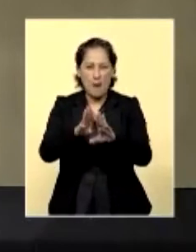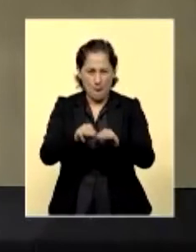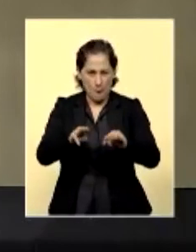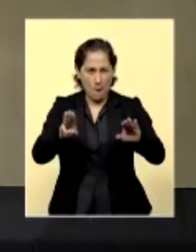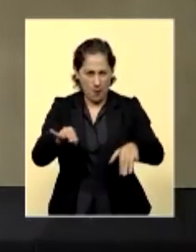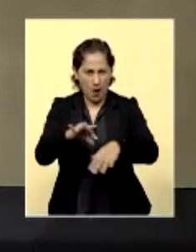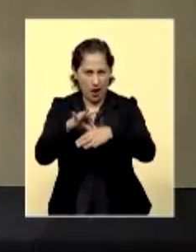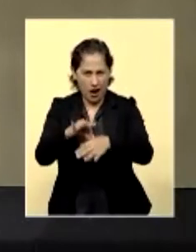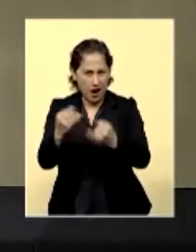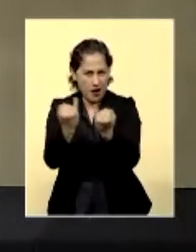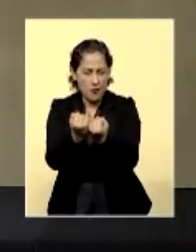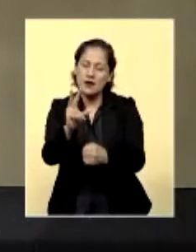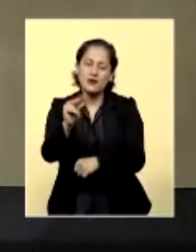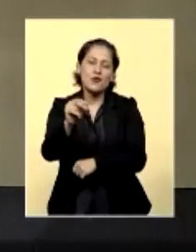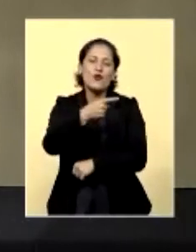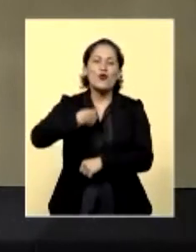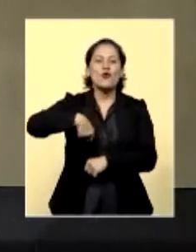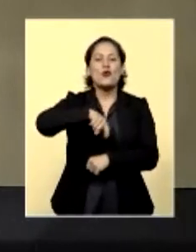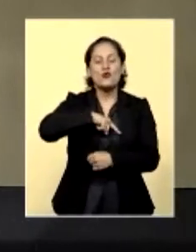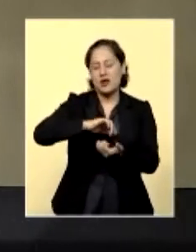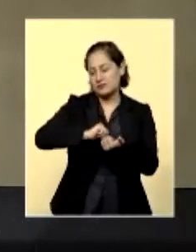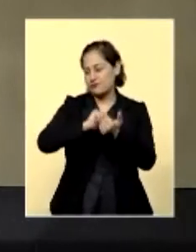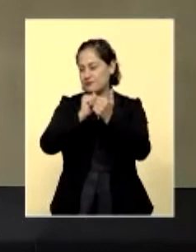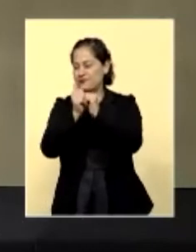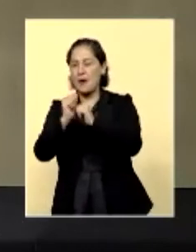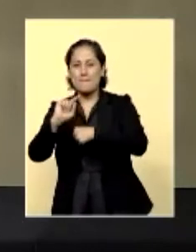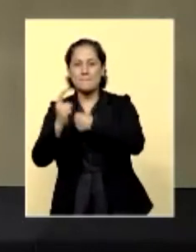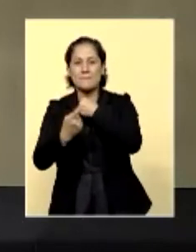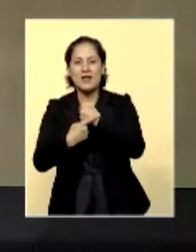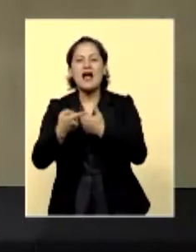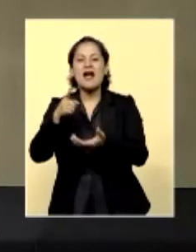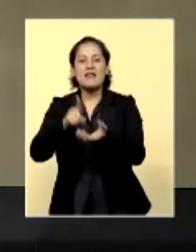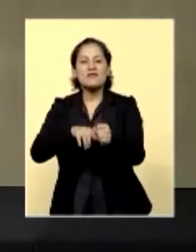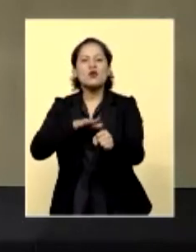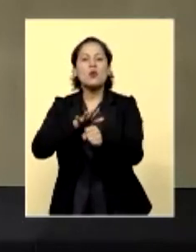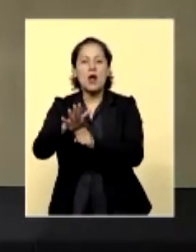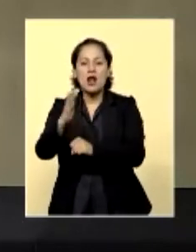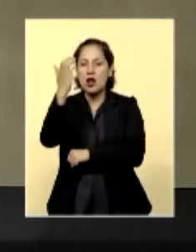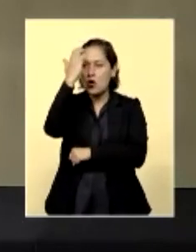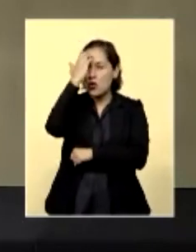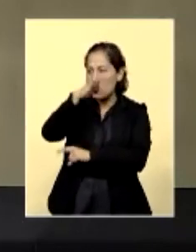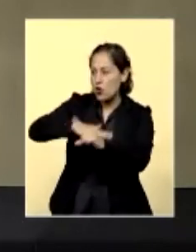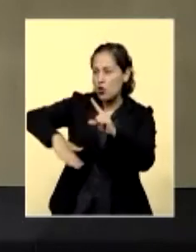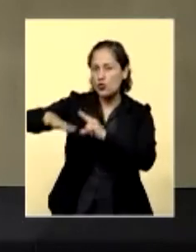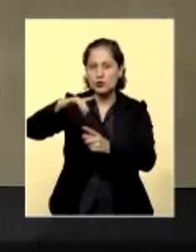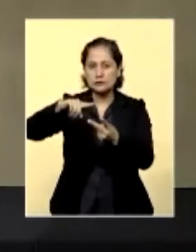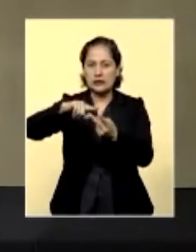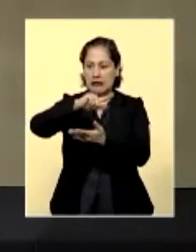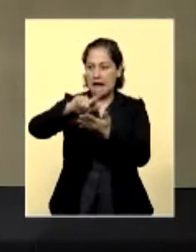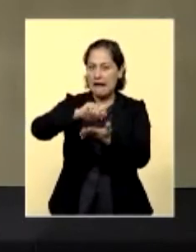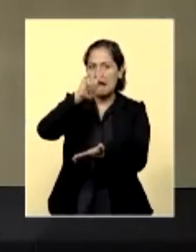océano del intelecto, da palavra, de la palabra, das leis, de las leyes,